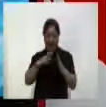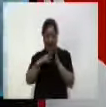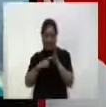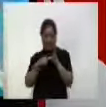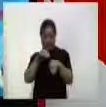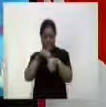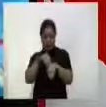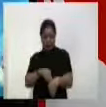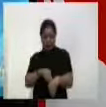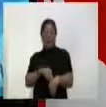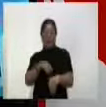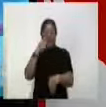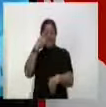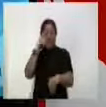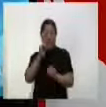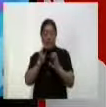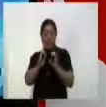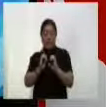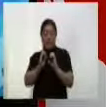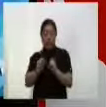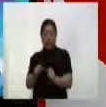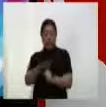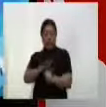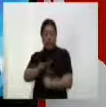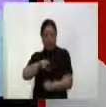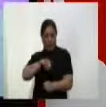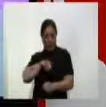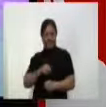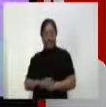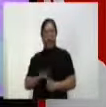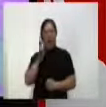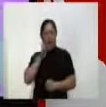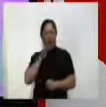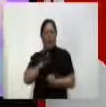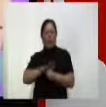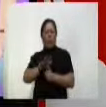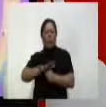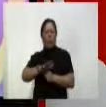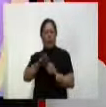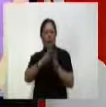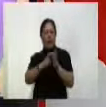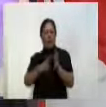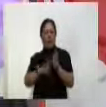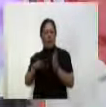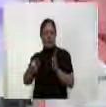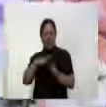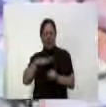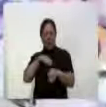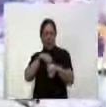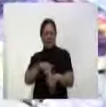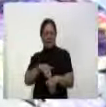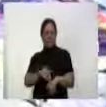esto para evitar contagios de COVID-19. Veamos cuáles son las medidas que aplican.